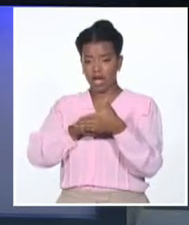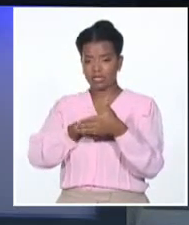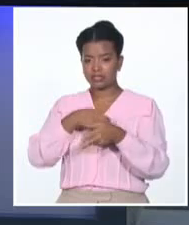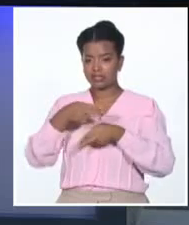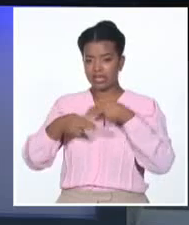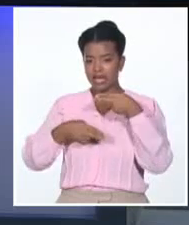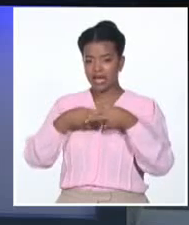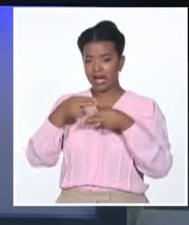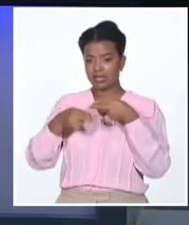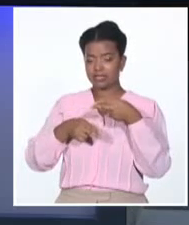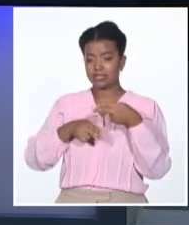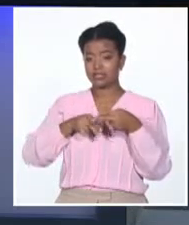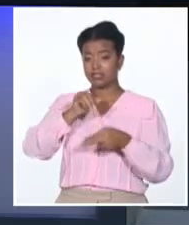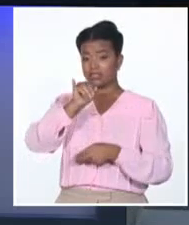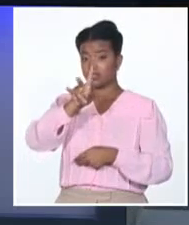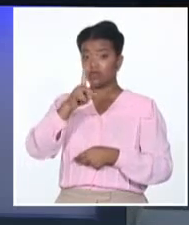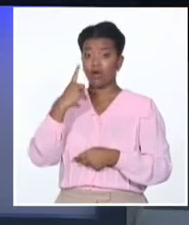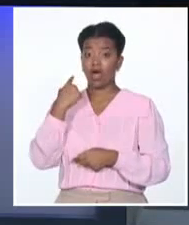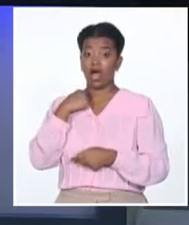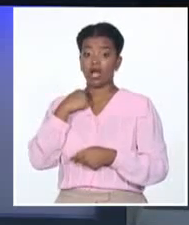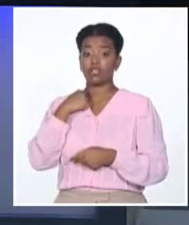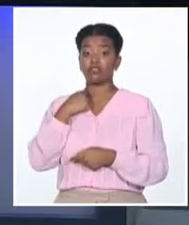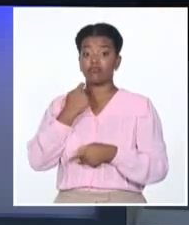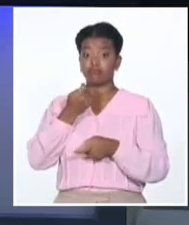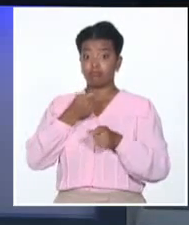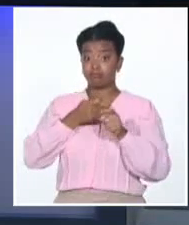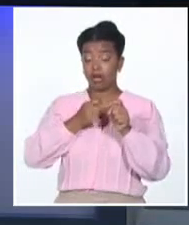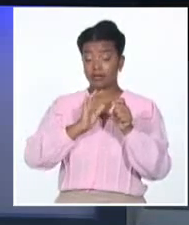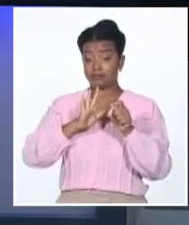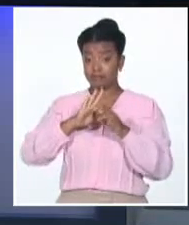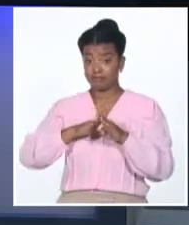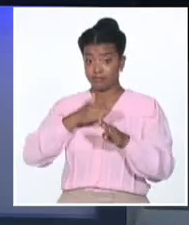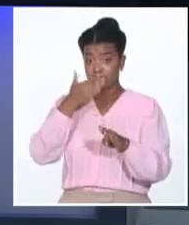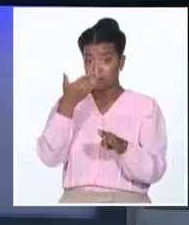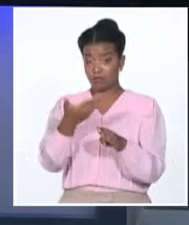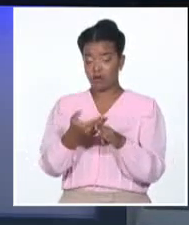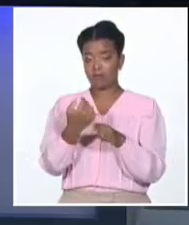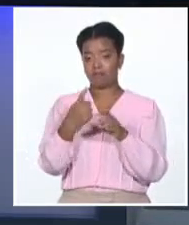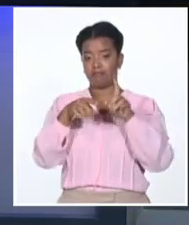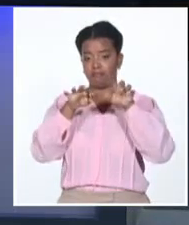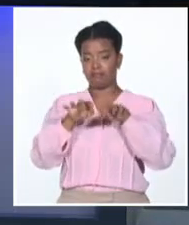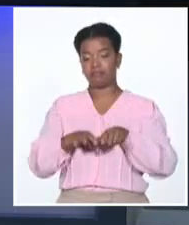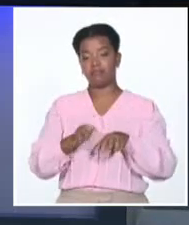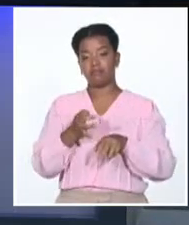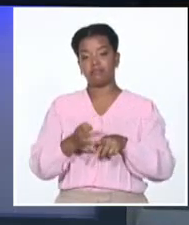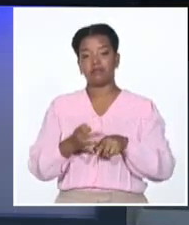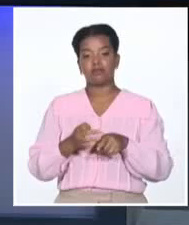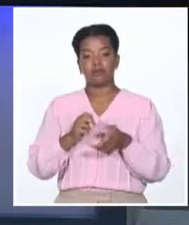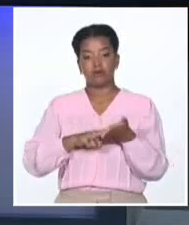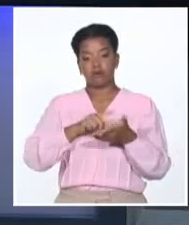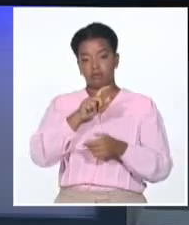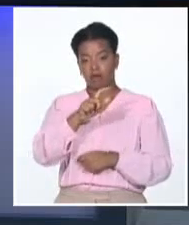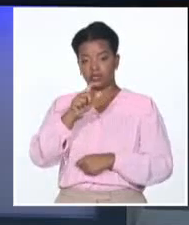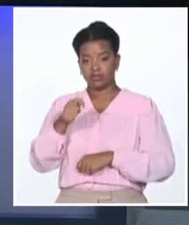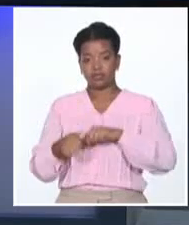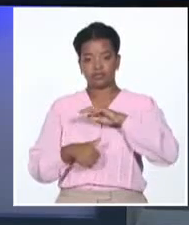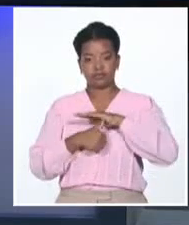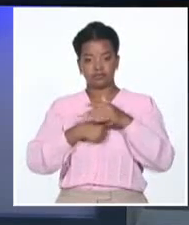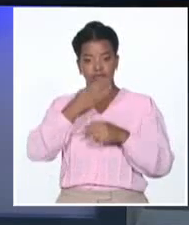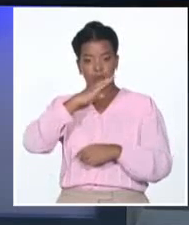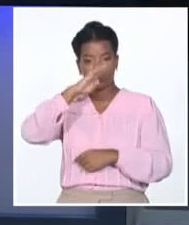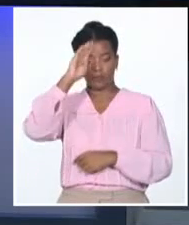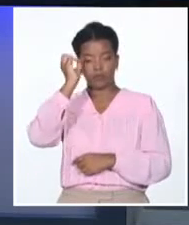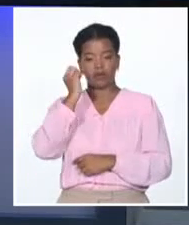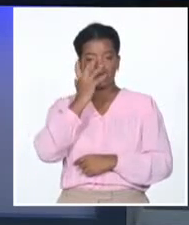62 años después de la victoria de Playa Girón, nuestro primer secretario del Comité Central del Partido y presidente de la República,